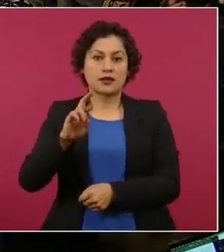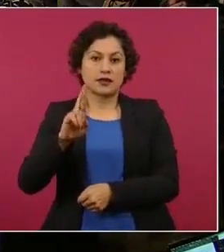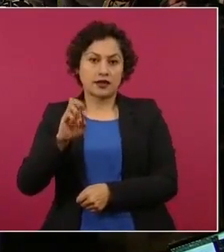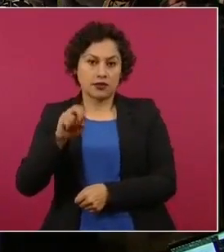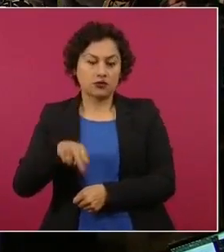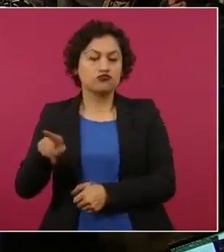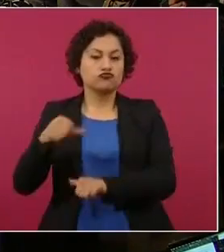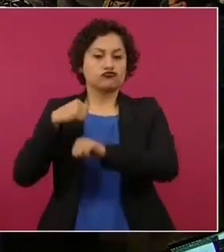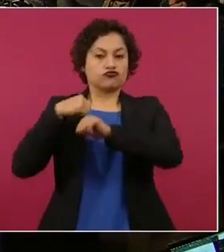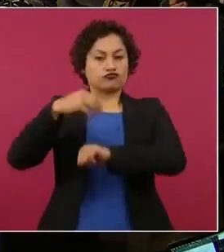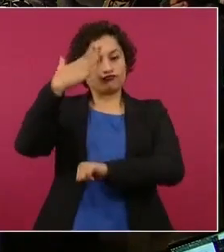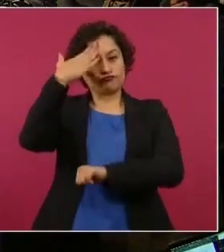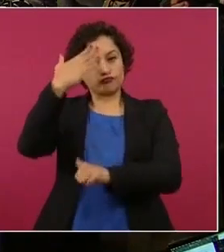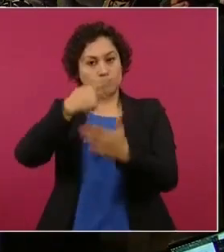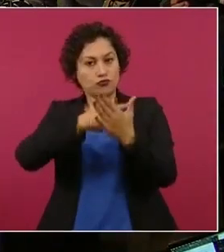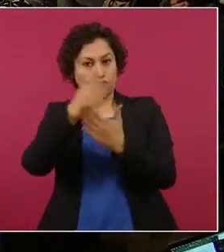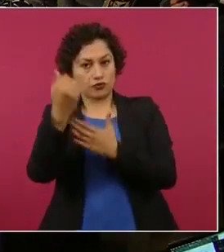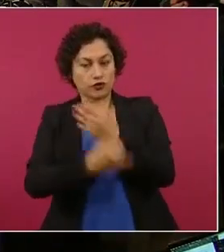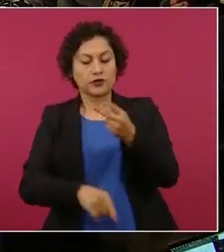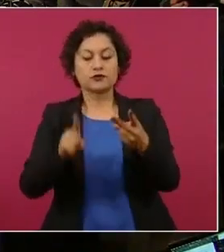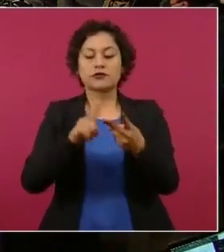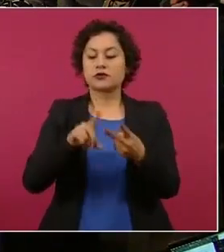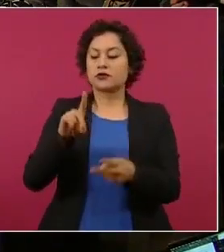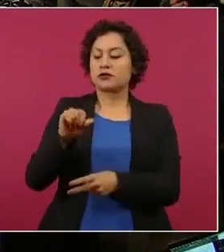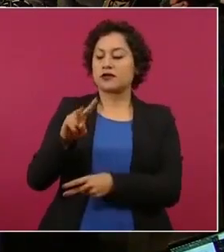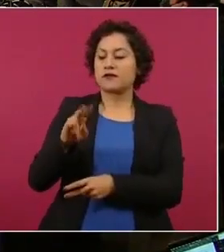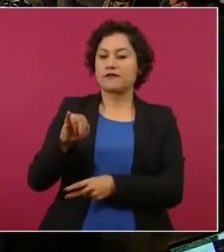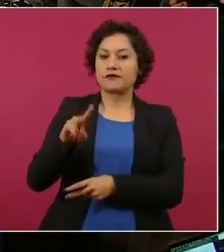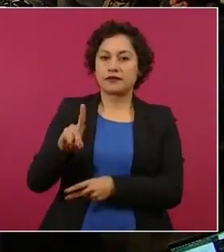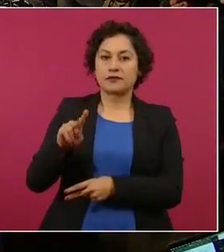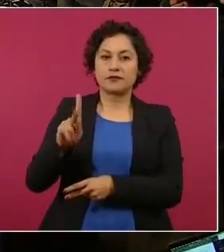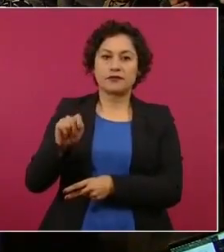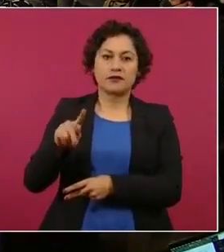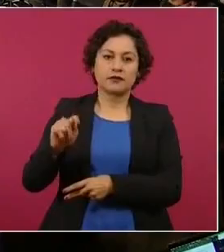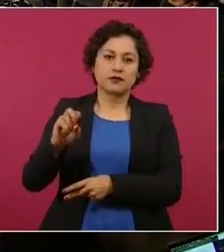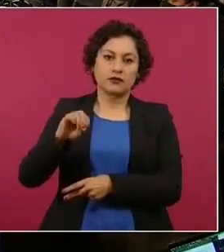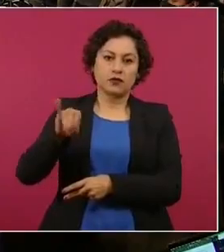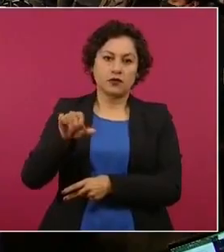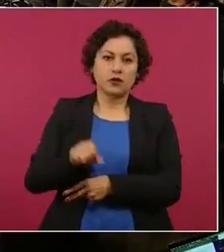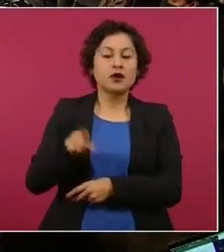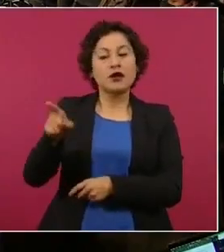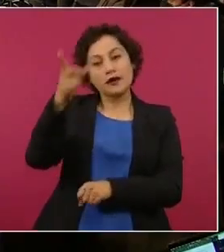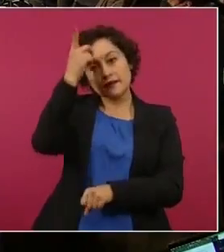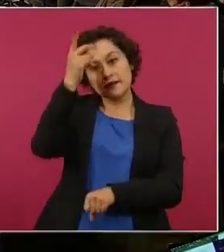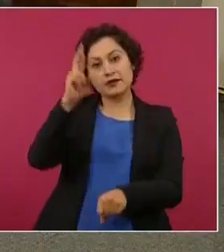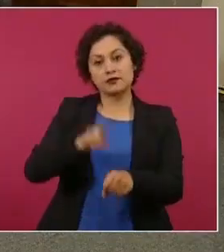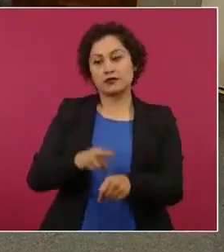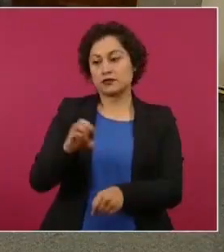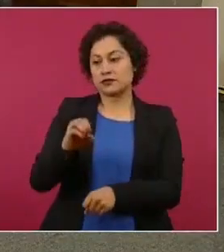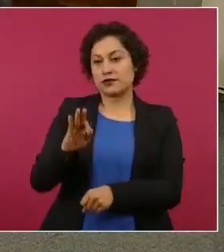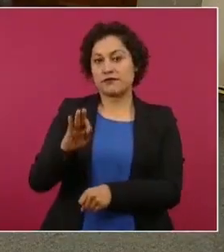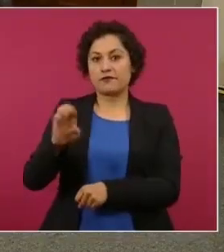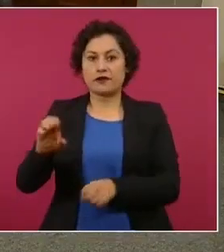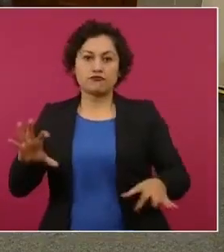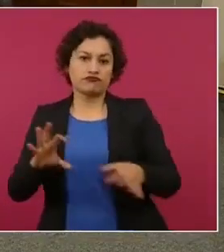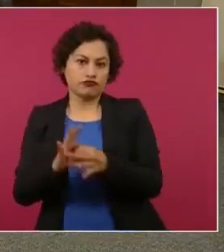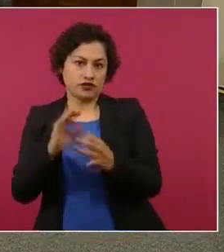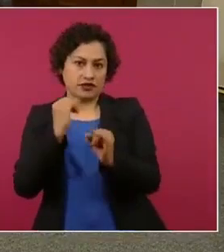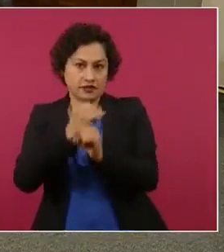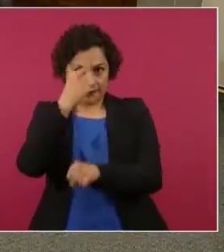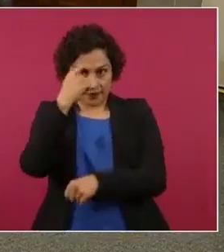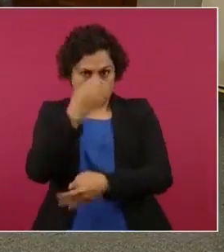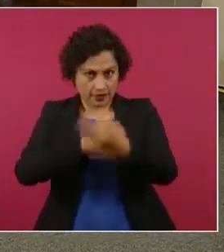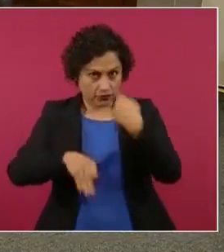todo el proyecto David Pantoja que es el director de CFE internet para todos y Carlos